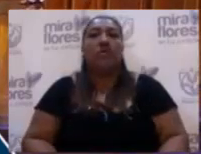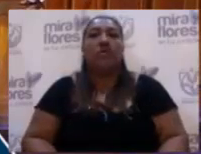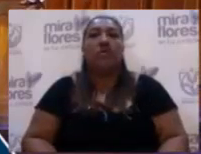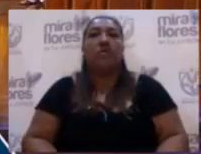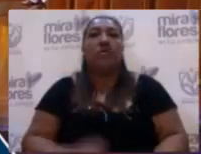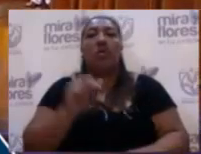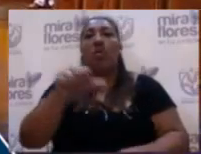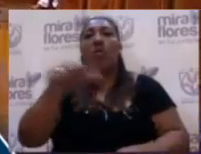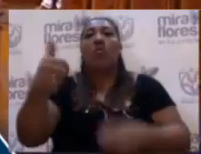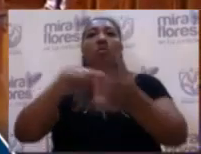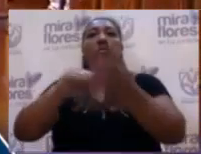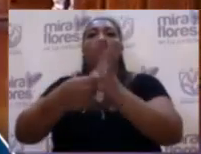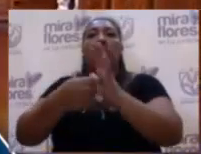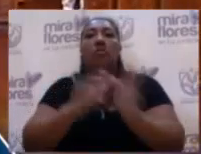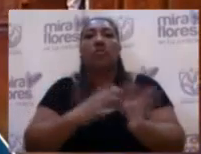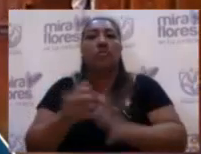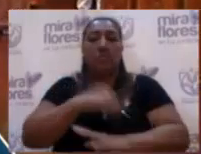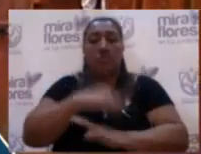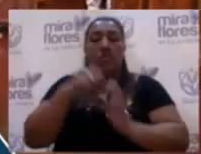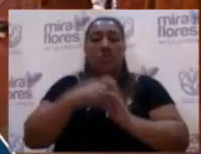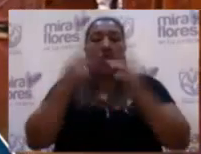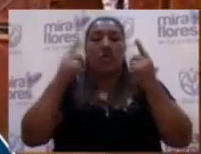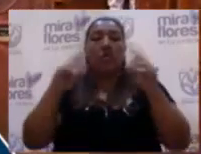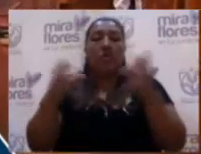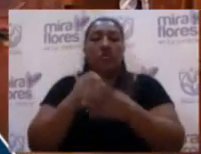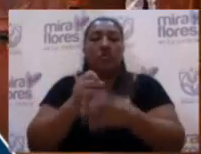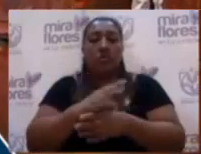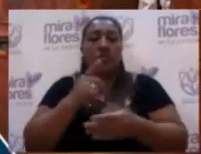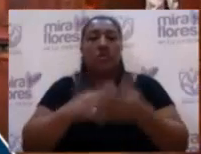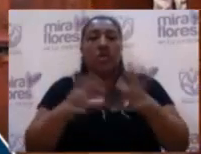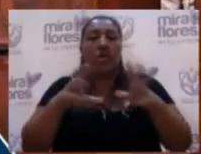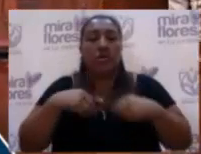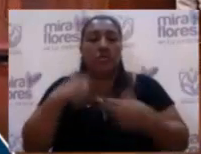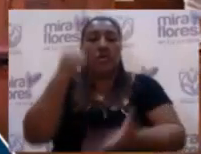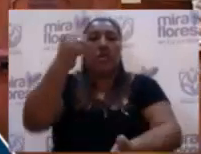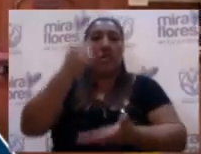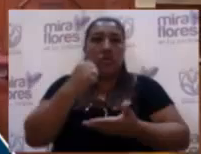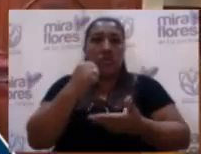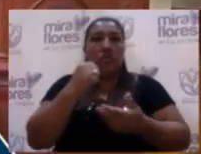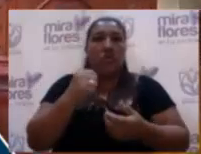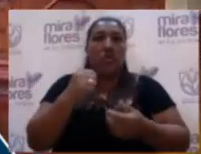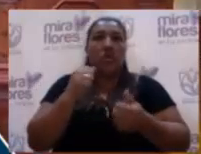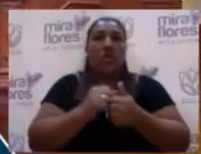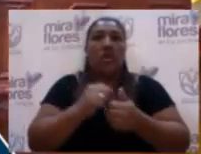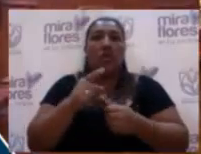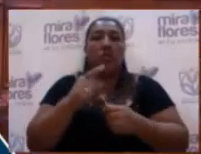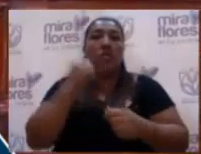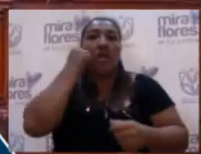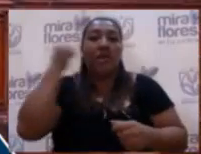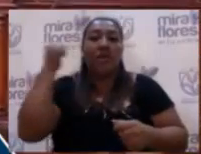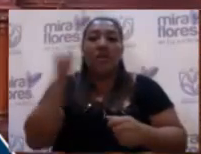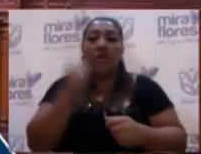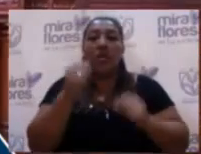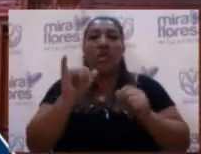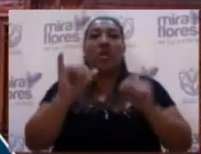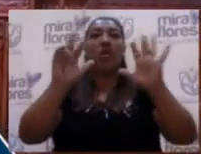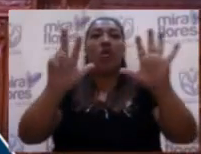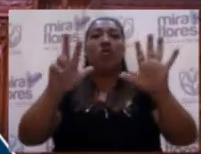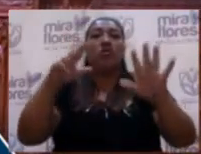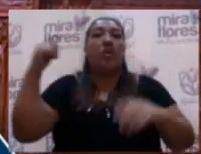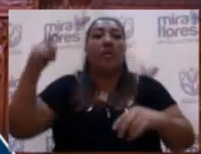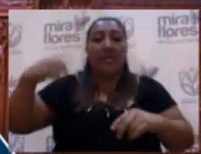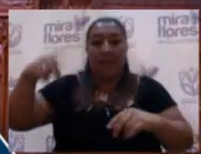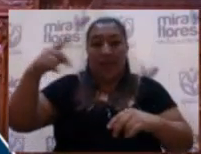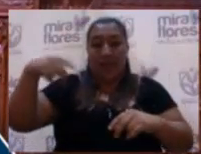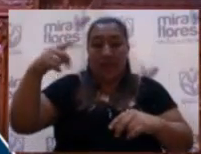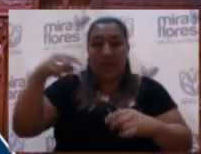favor. Proyecto de acuerdo de Consejo que acepta la donación consistente en una refrigeradora y 8 ventiladores de